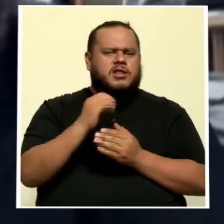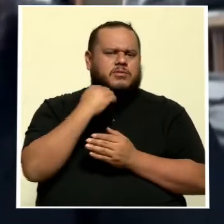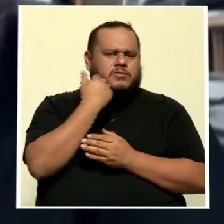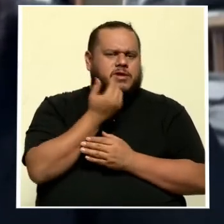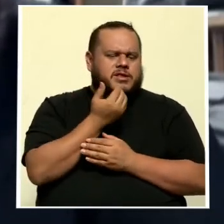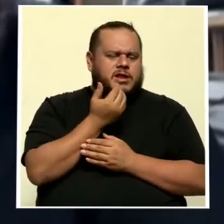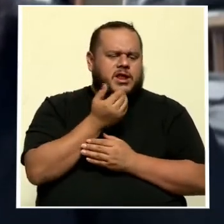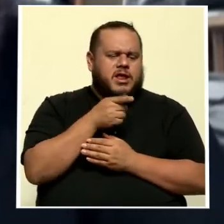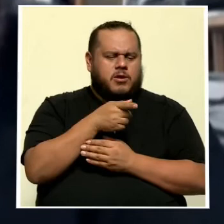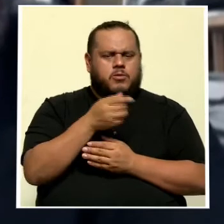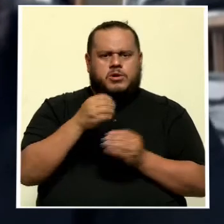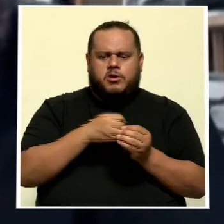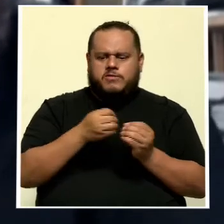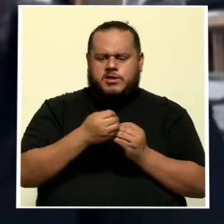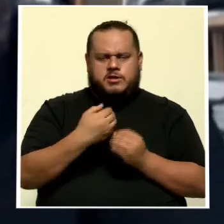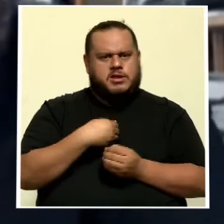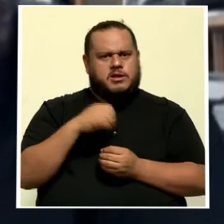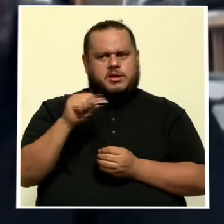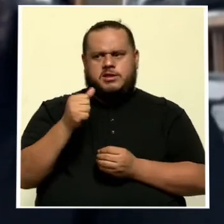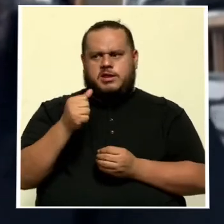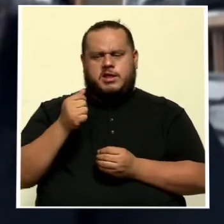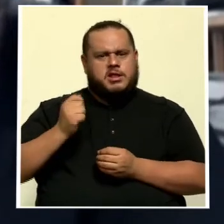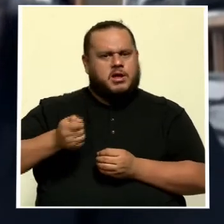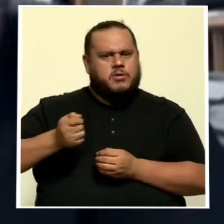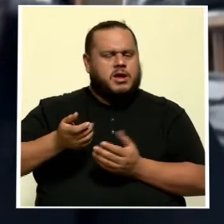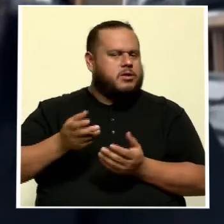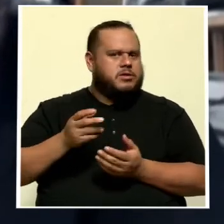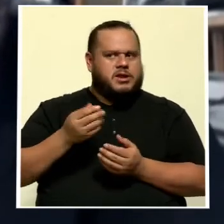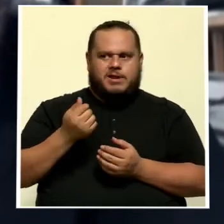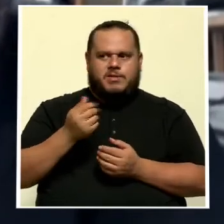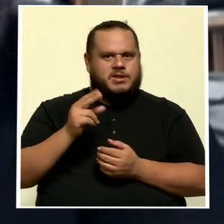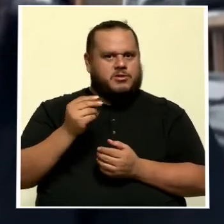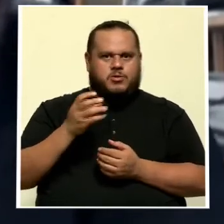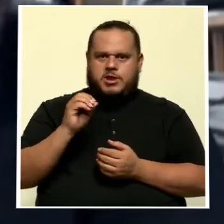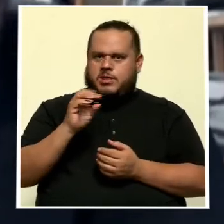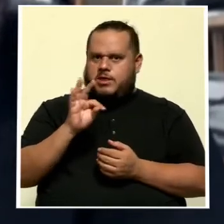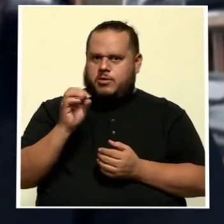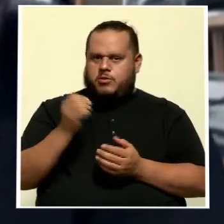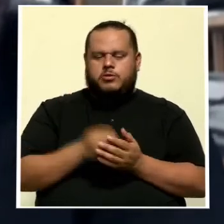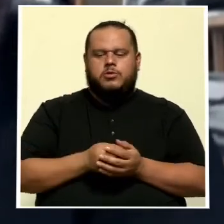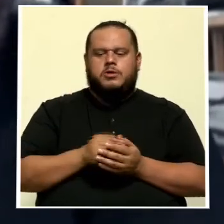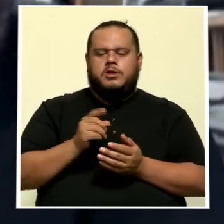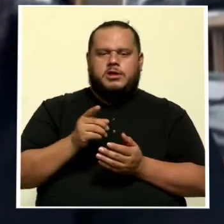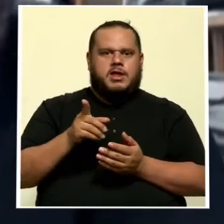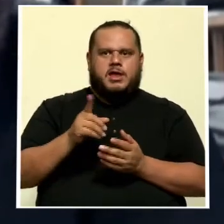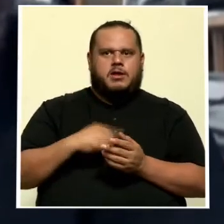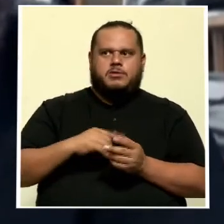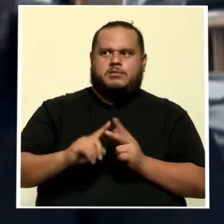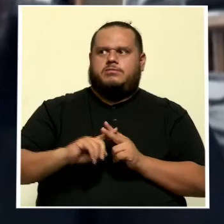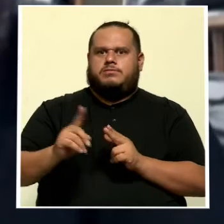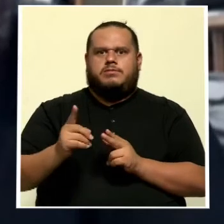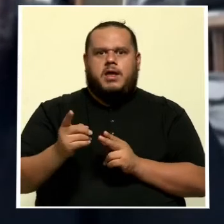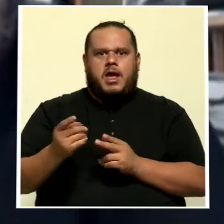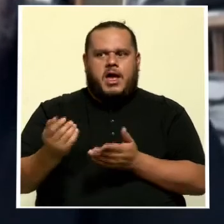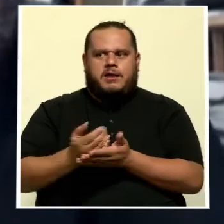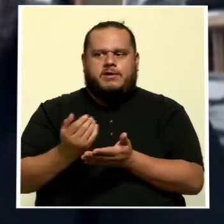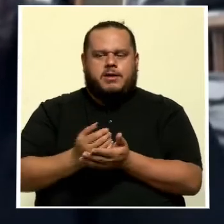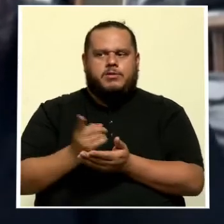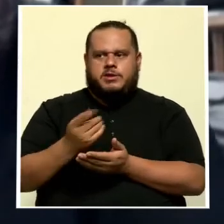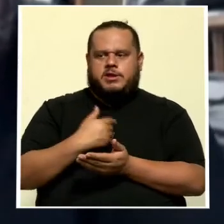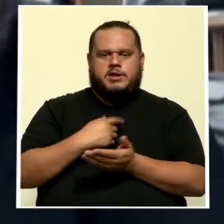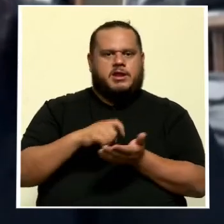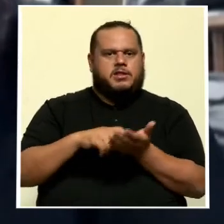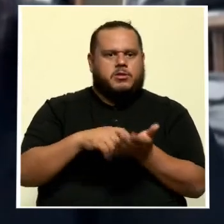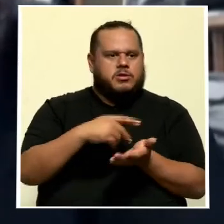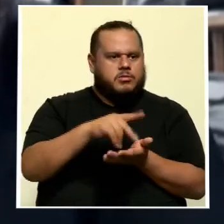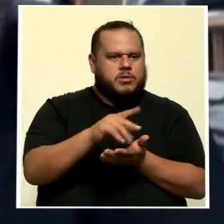10 abogados. O sea, pero el dinero no era de don Otto. Es decir, si hubiera sido él, habría salido en carrera a reclamarlo. Si él tiene deudas por